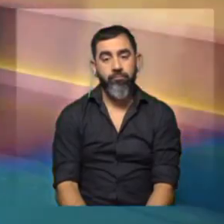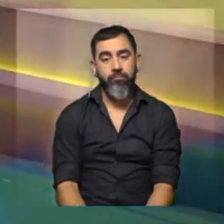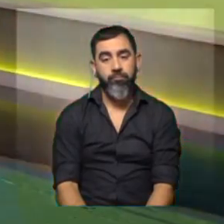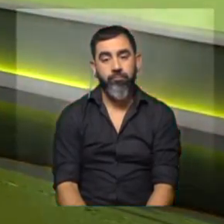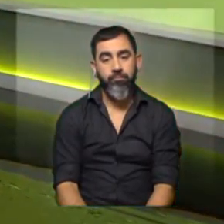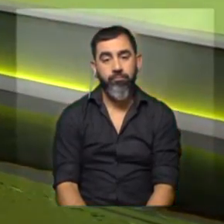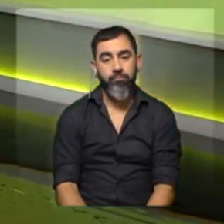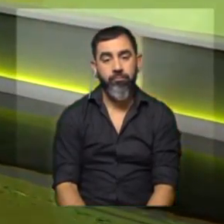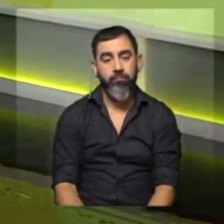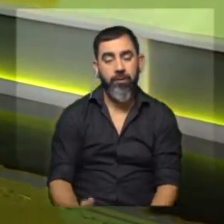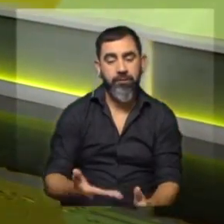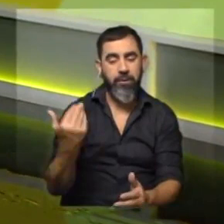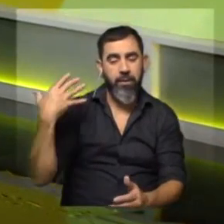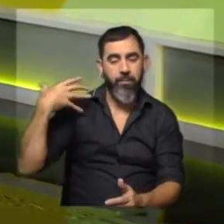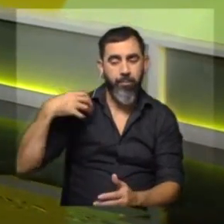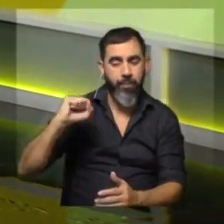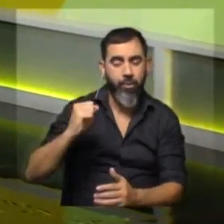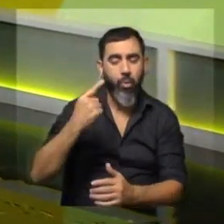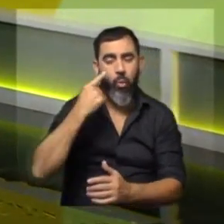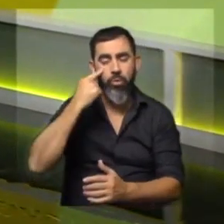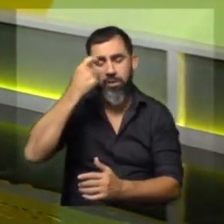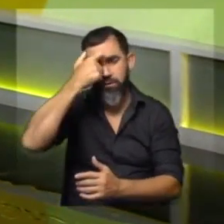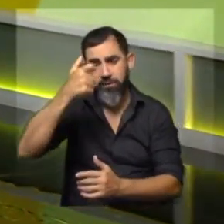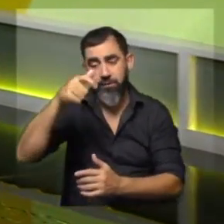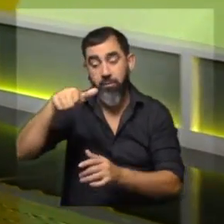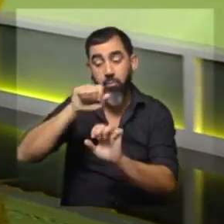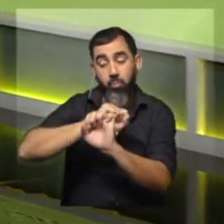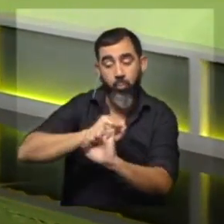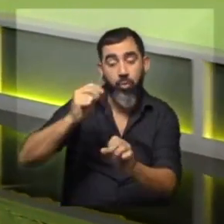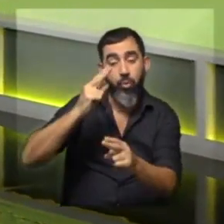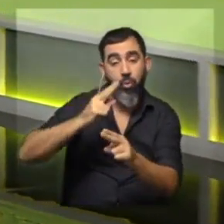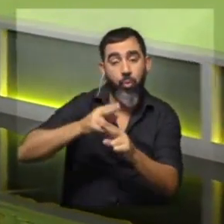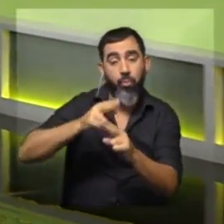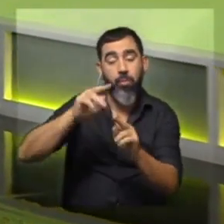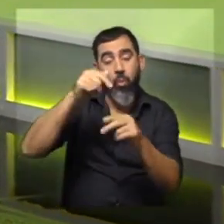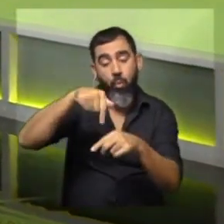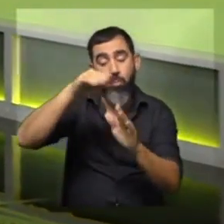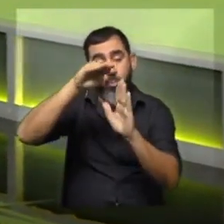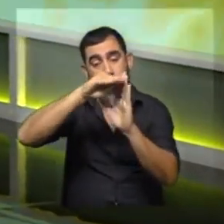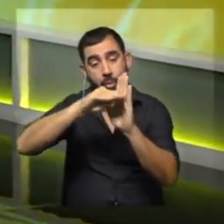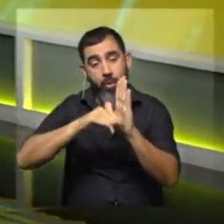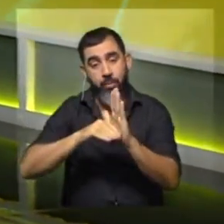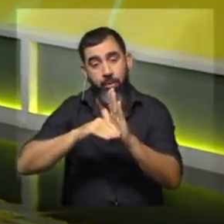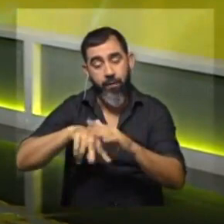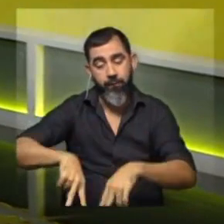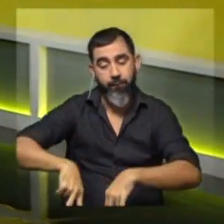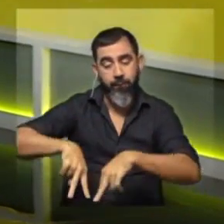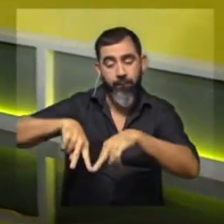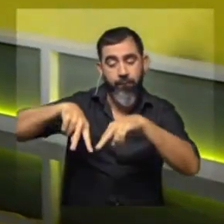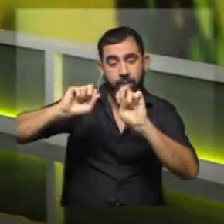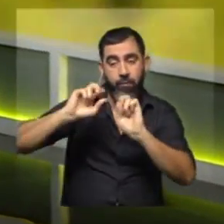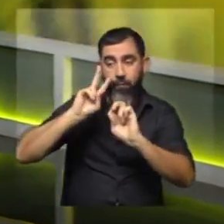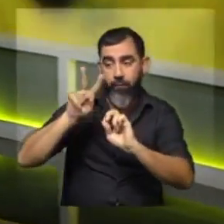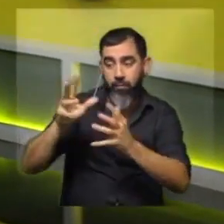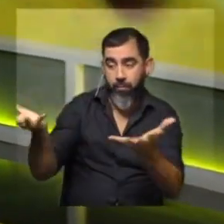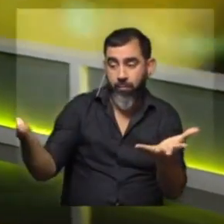Desmenuzando mitos, conociendo la ciencia. Este podría ser un nombre para el programa de hoy, porque investigación como la que veíamos